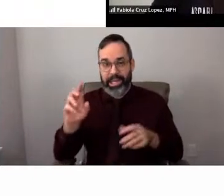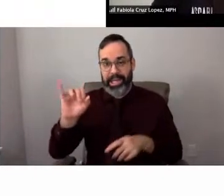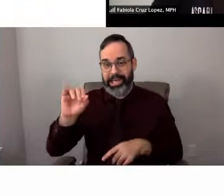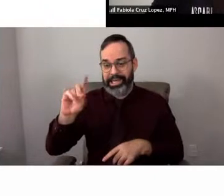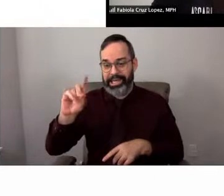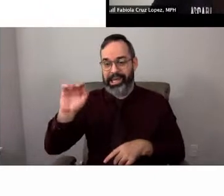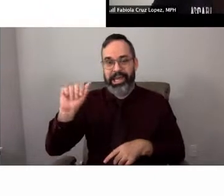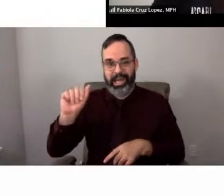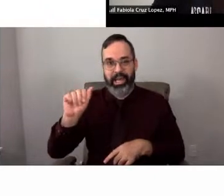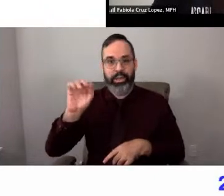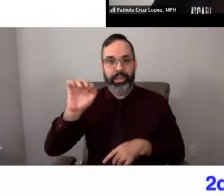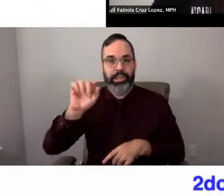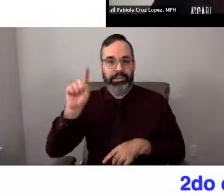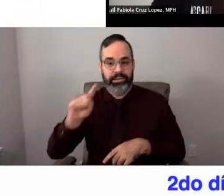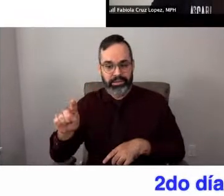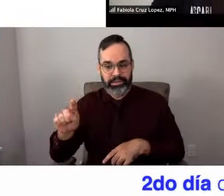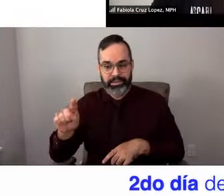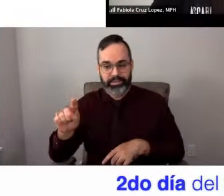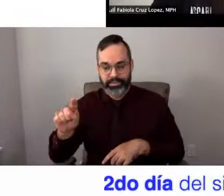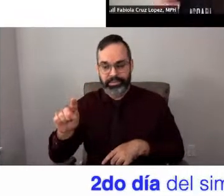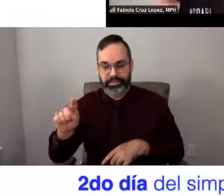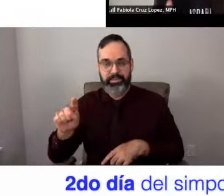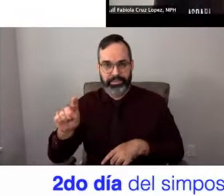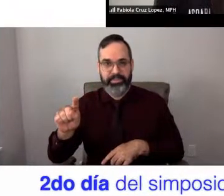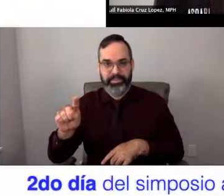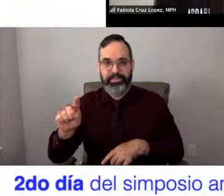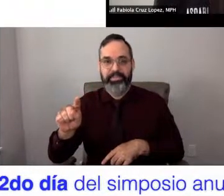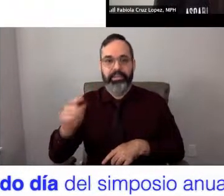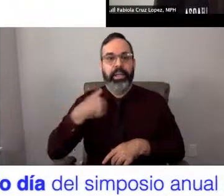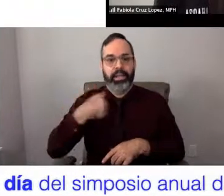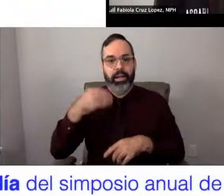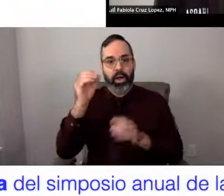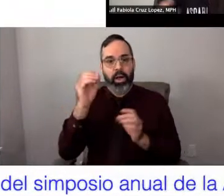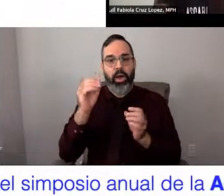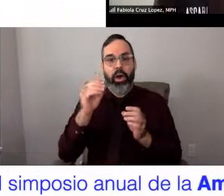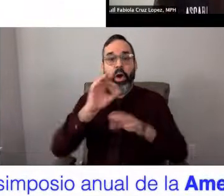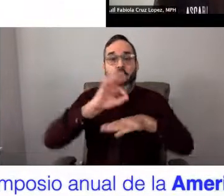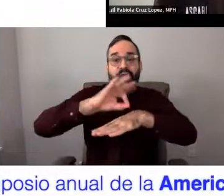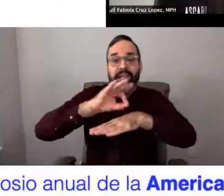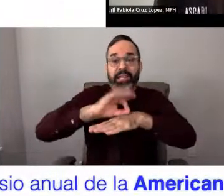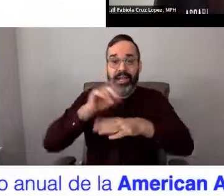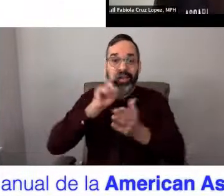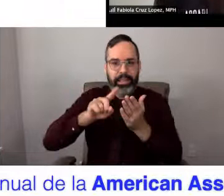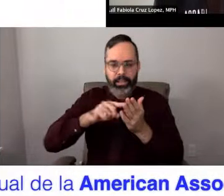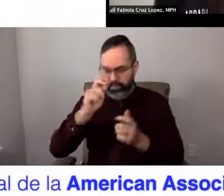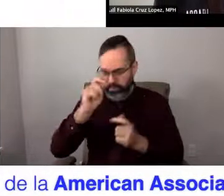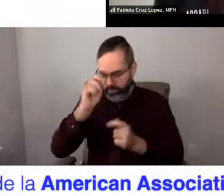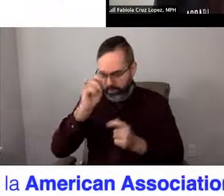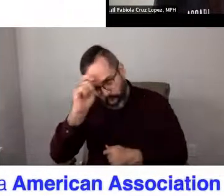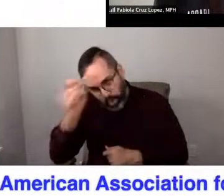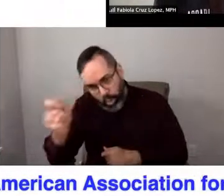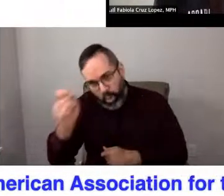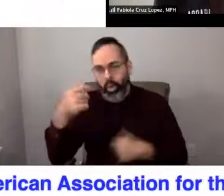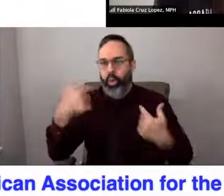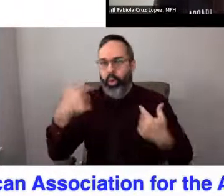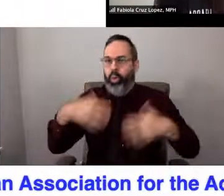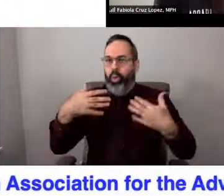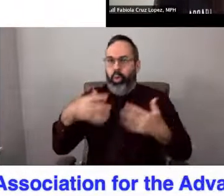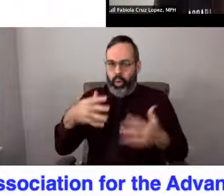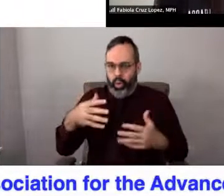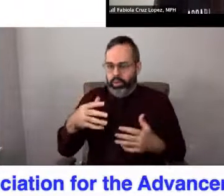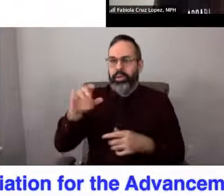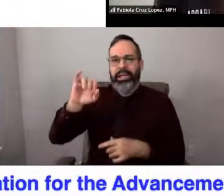Rodríguez. Tenemos la oficina de investigaciones. Me quito el sombrero con esta oficina dirigida por el señor